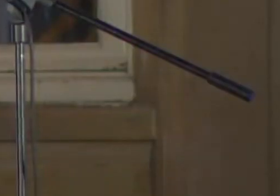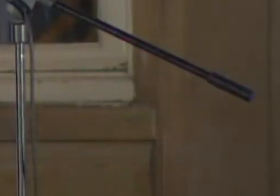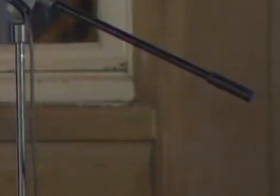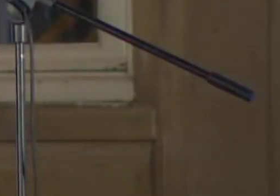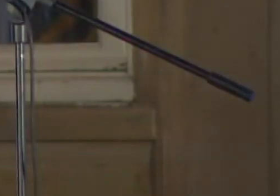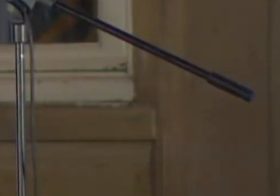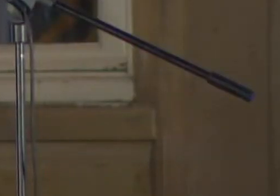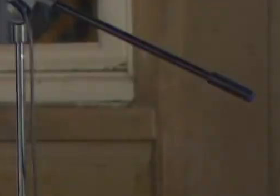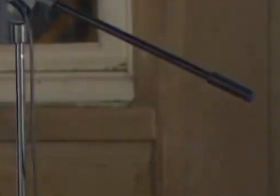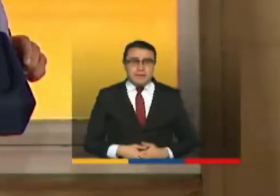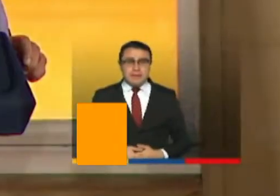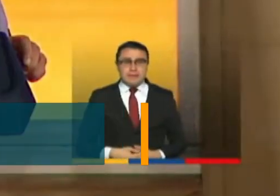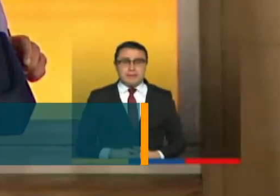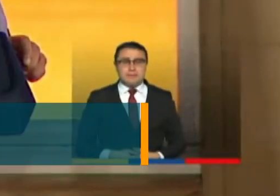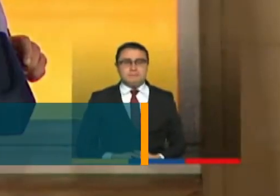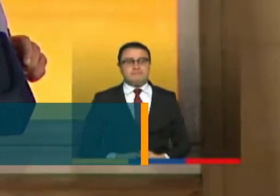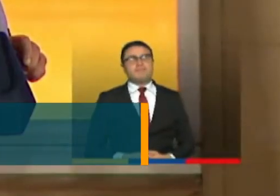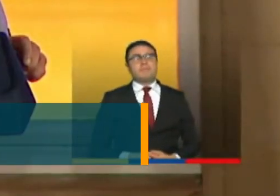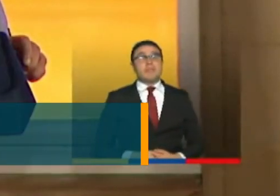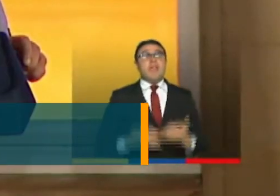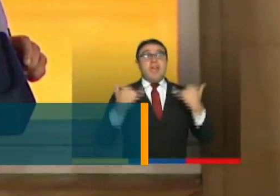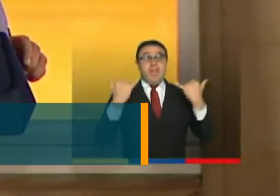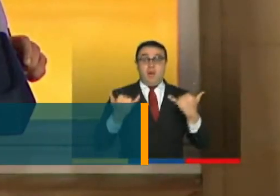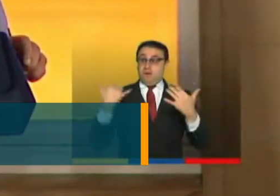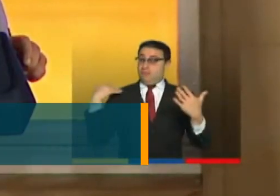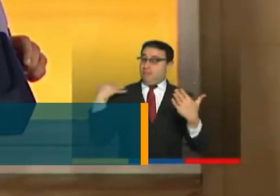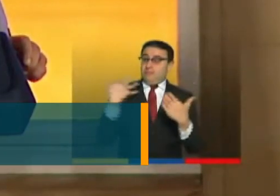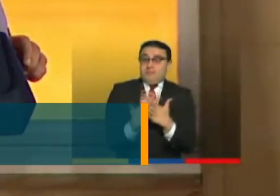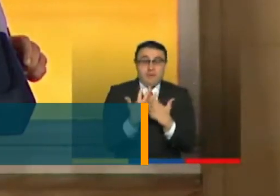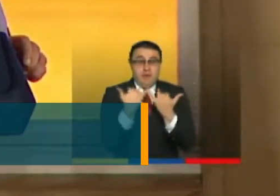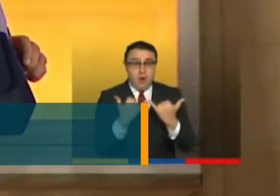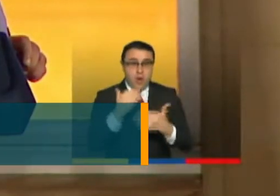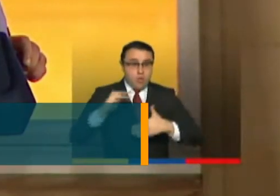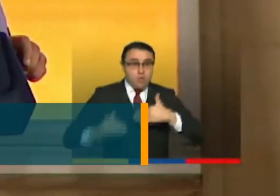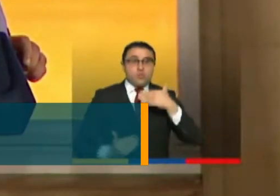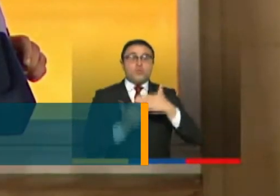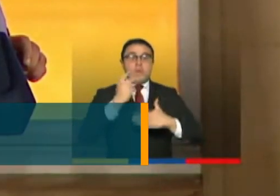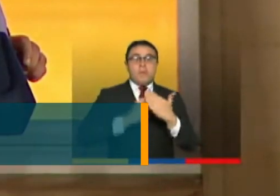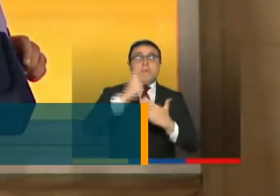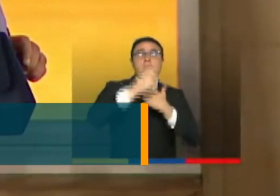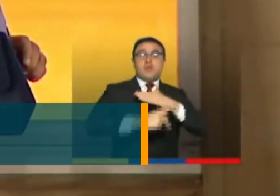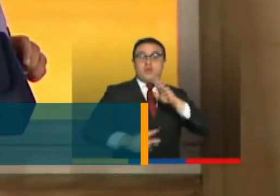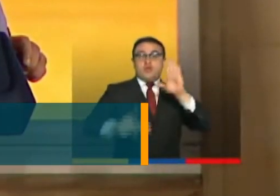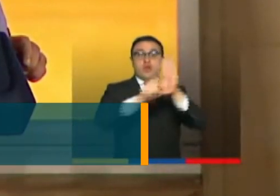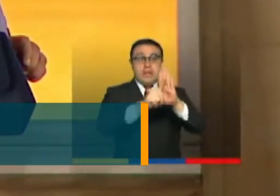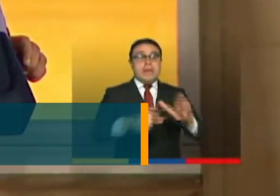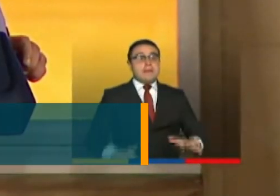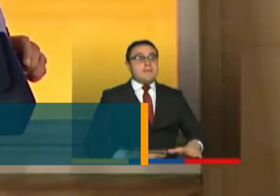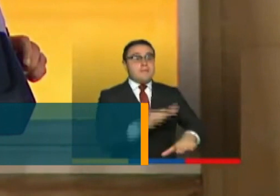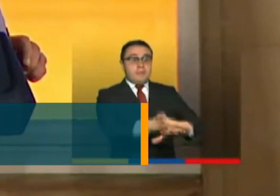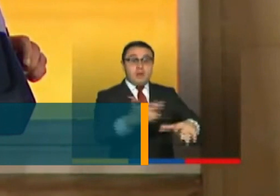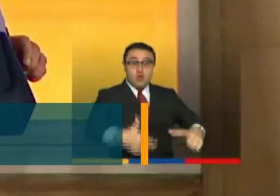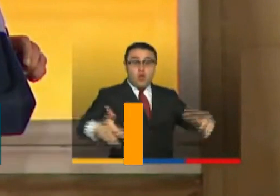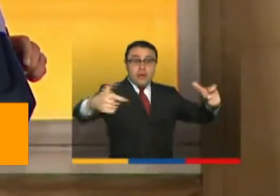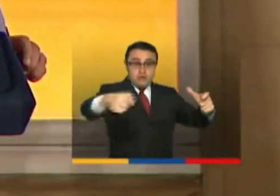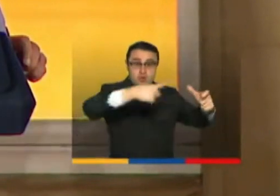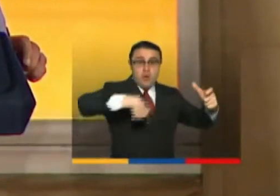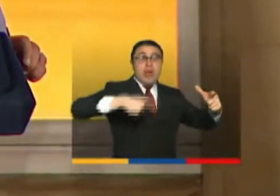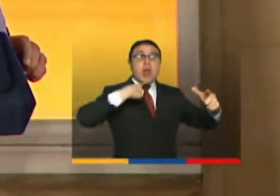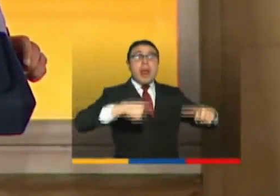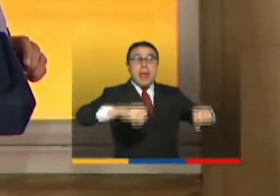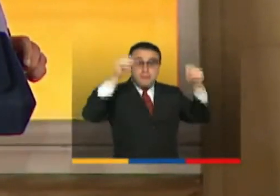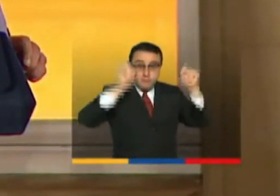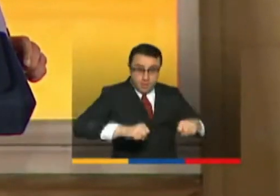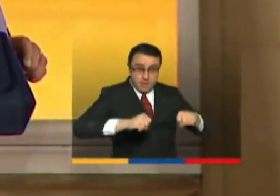aprobarse la reforma. Este proyecto de ley debe permitir, si se aprueba por el Congreso de la República e inicia